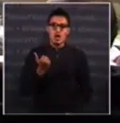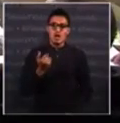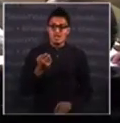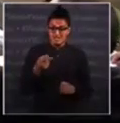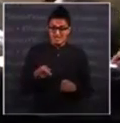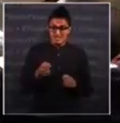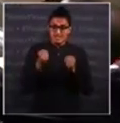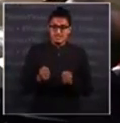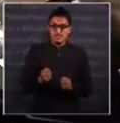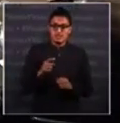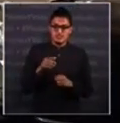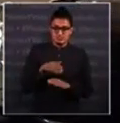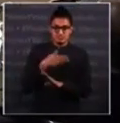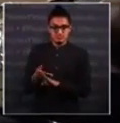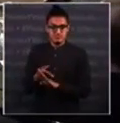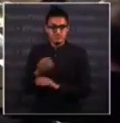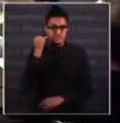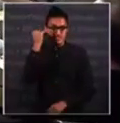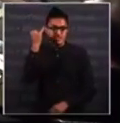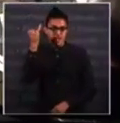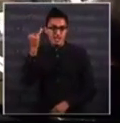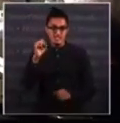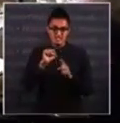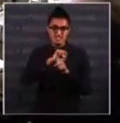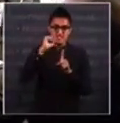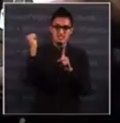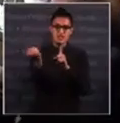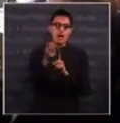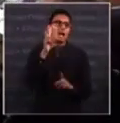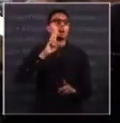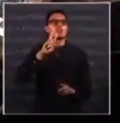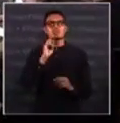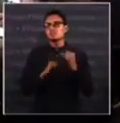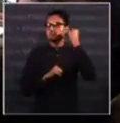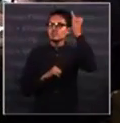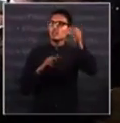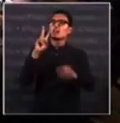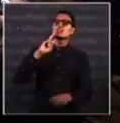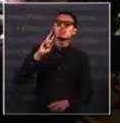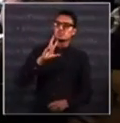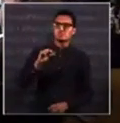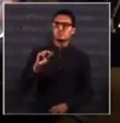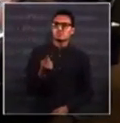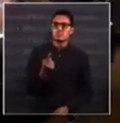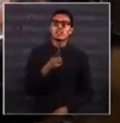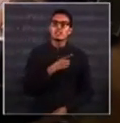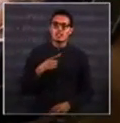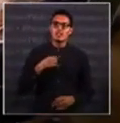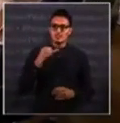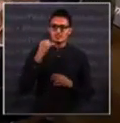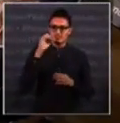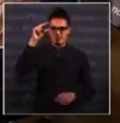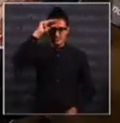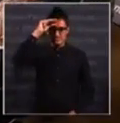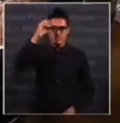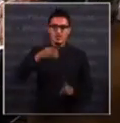con ideas y con situaciones de a ver qué se me ocurre. No son ocurrencias, es con seguridad, con inteligencia, con